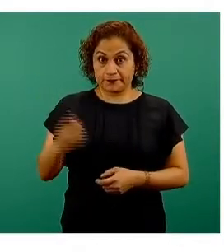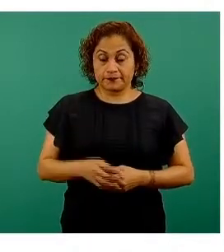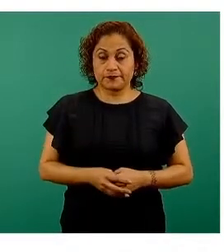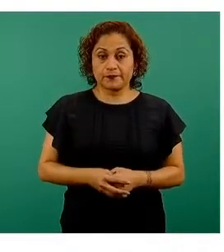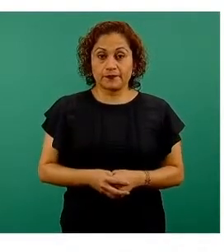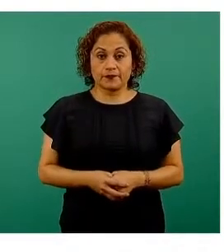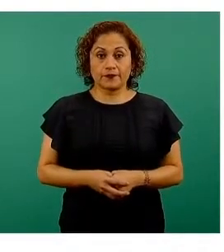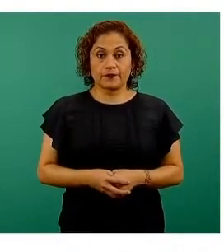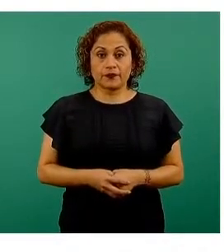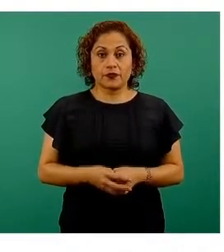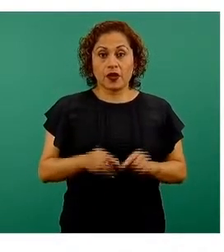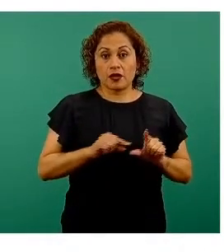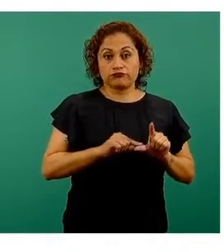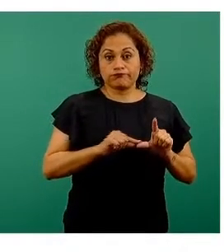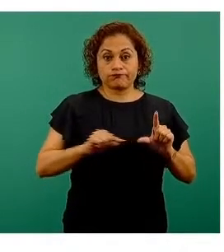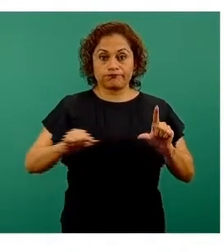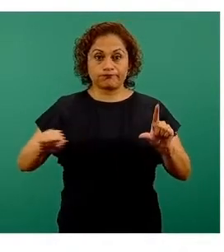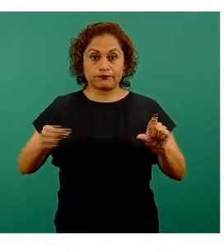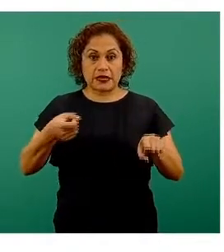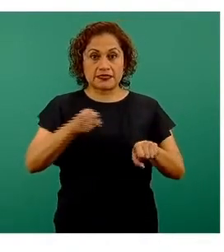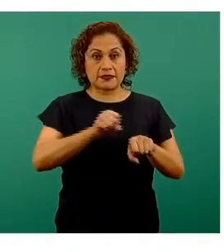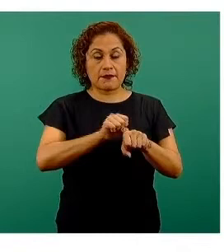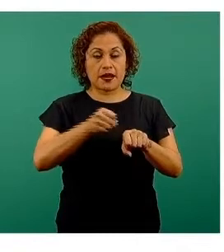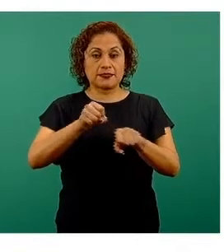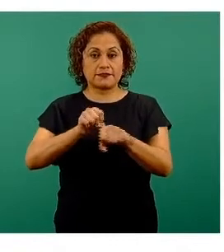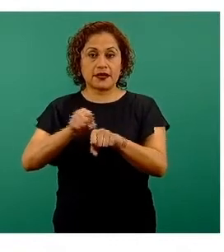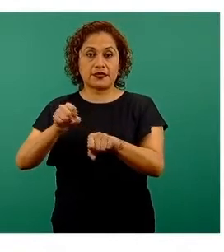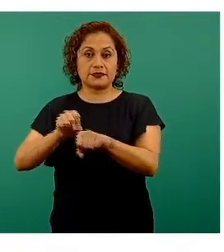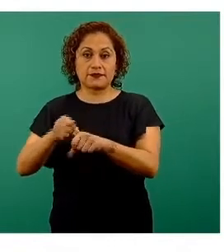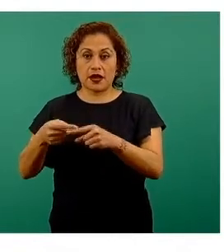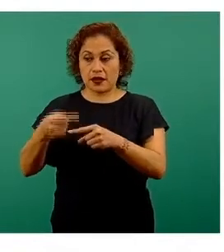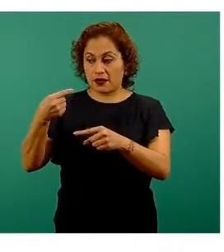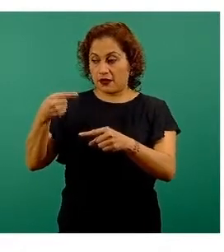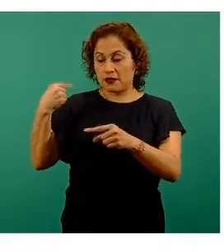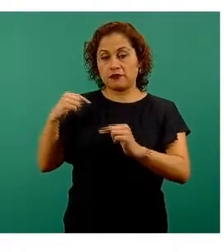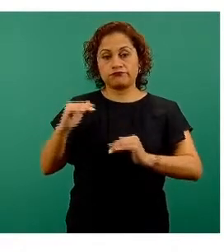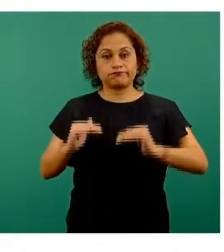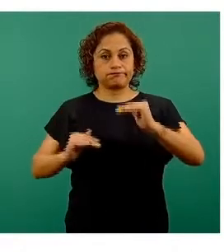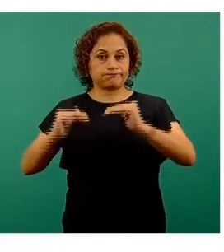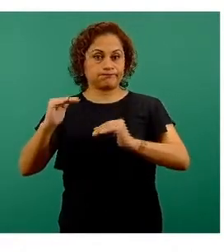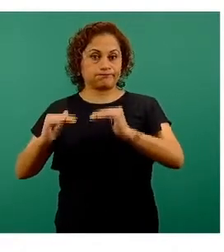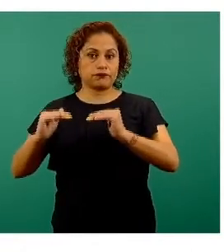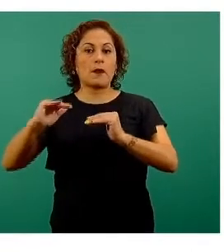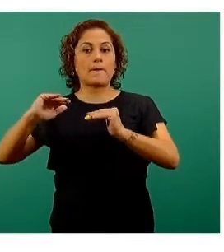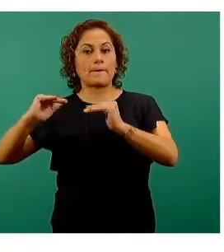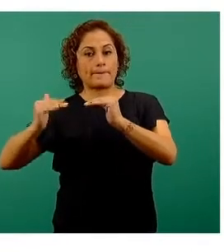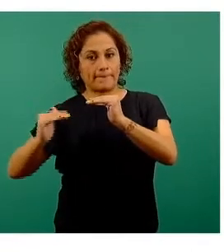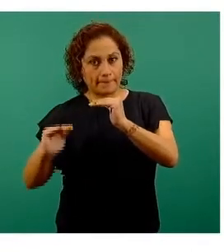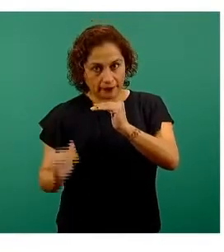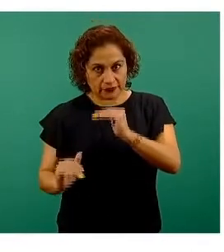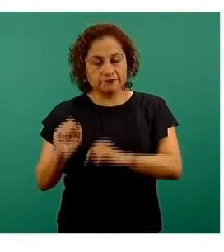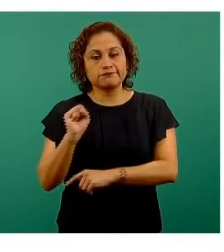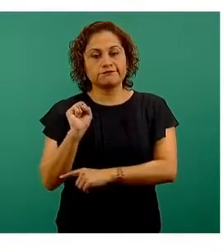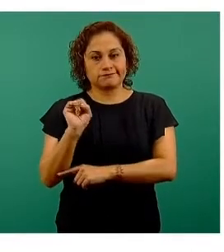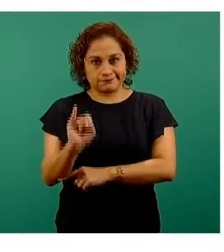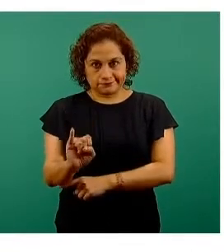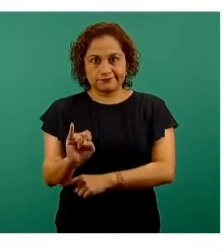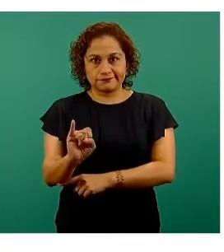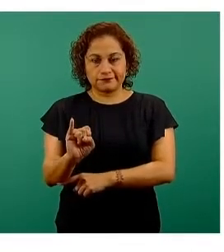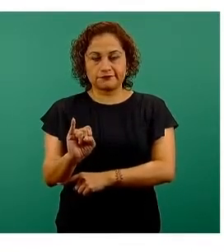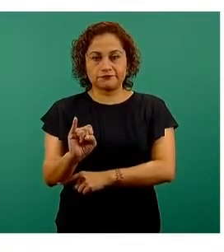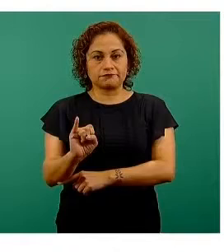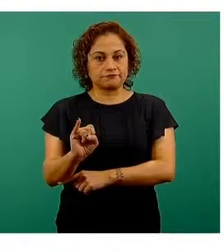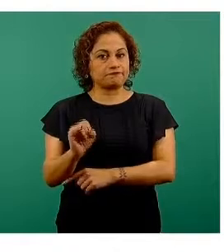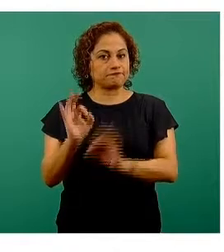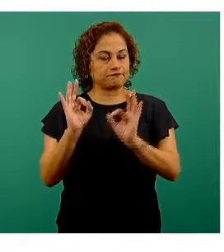estas semanas en las cuales ha habido diferentes magnitudes de tendencias descendentes, pero finalmente todas